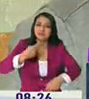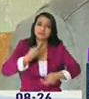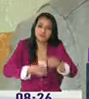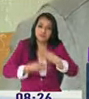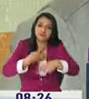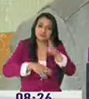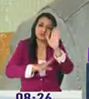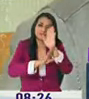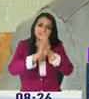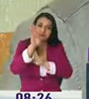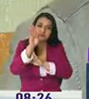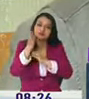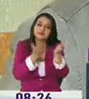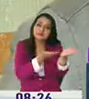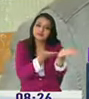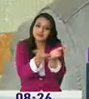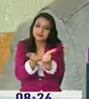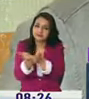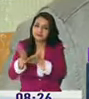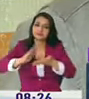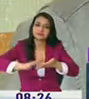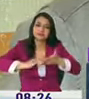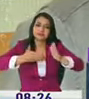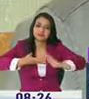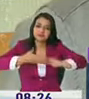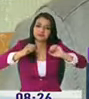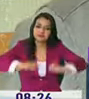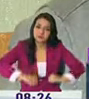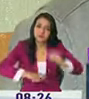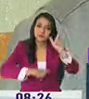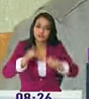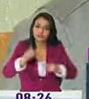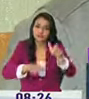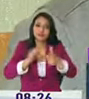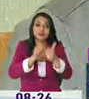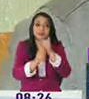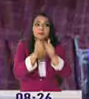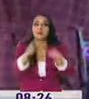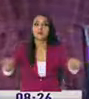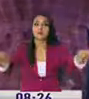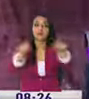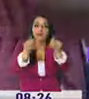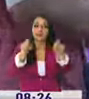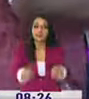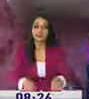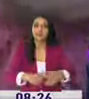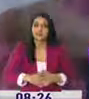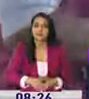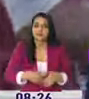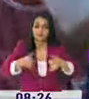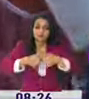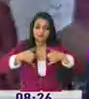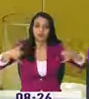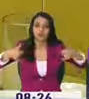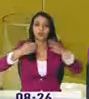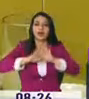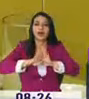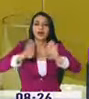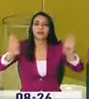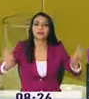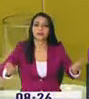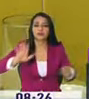adelante, para servir a la comunidad, a los señores que pasan, hacen deporte por acá. Este local está abierto al público desde